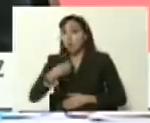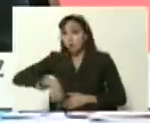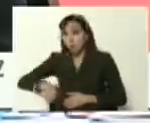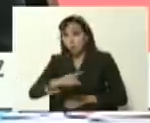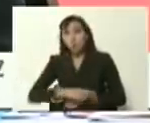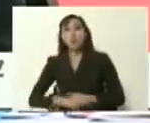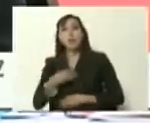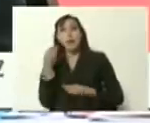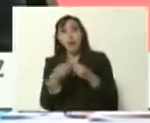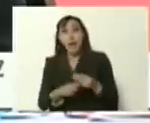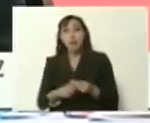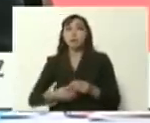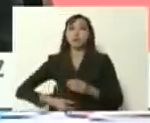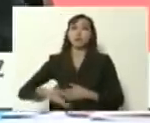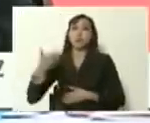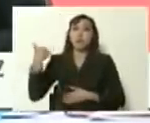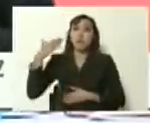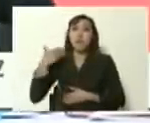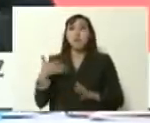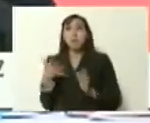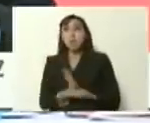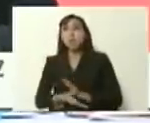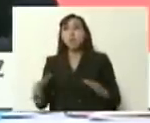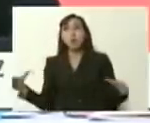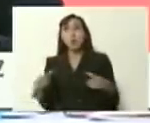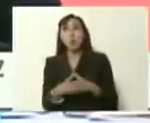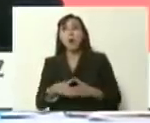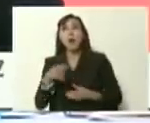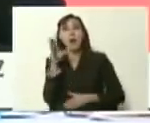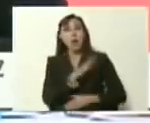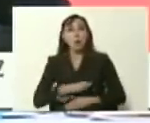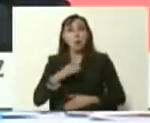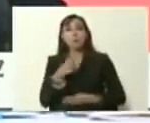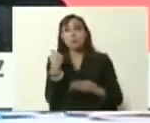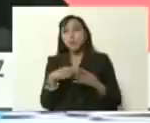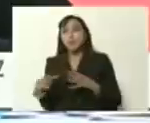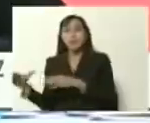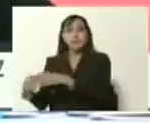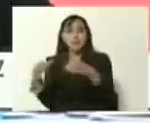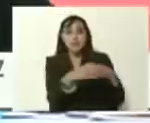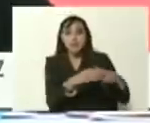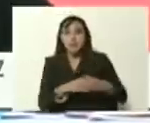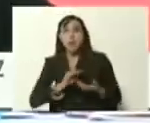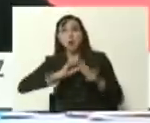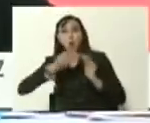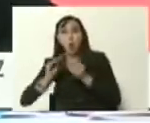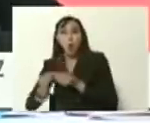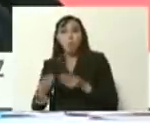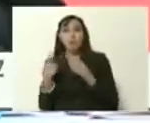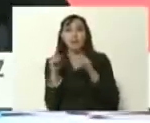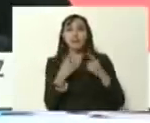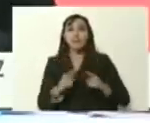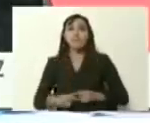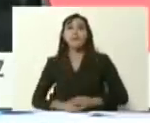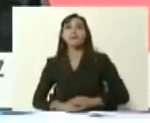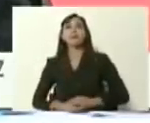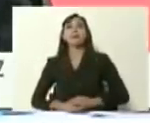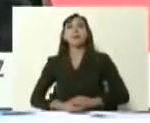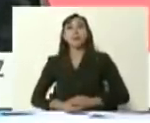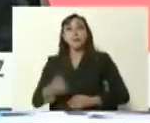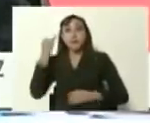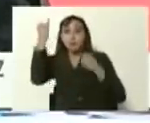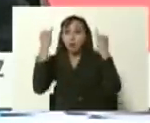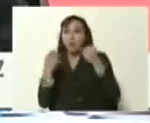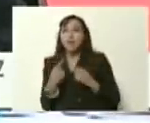hemos sostenido de la Comisión de Diálogo con distintas congregaciones, con distintas comunidades, con distintos grupos de interés